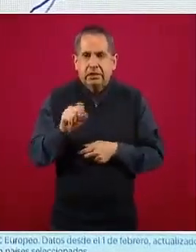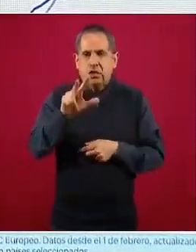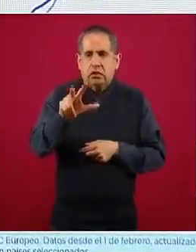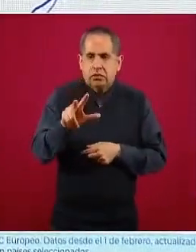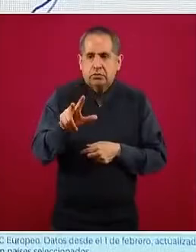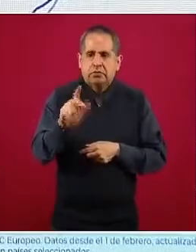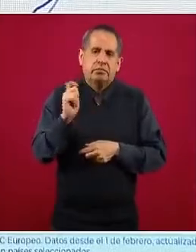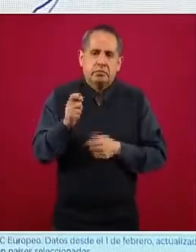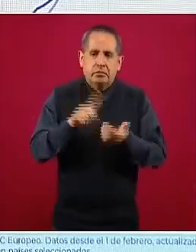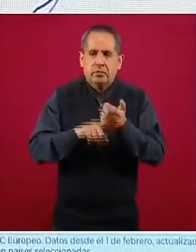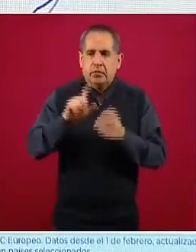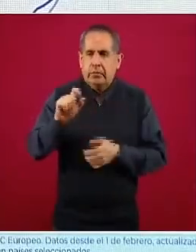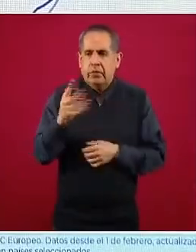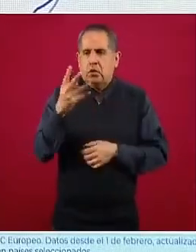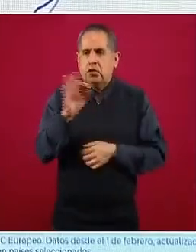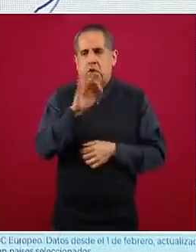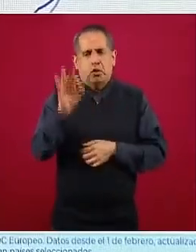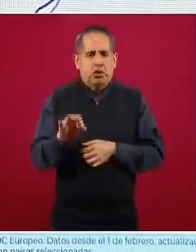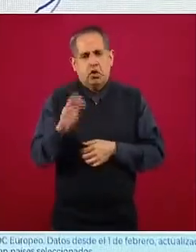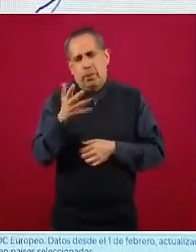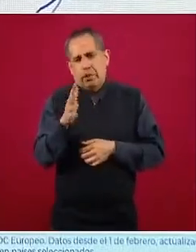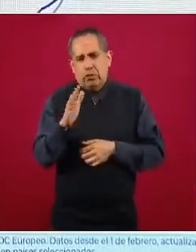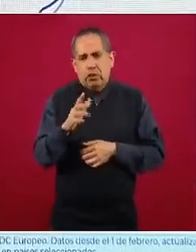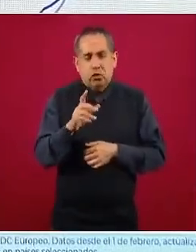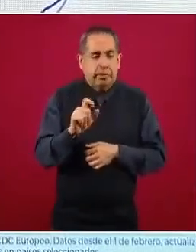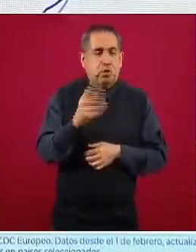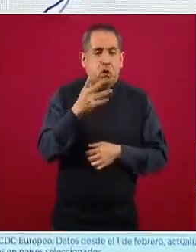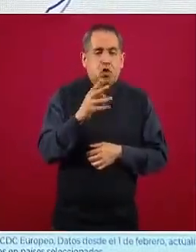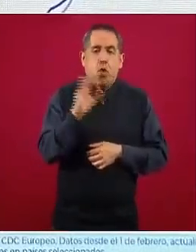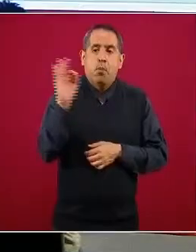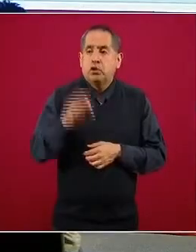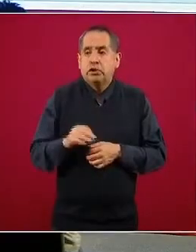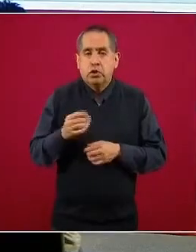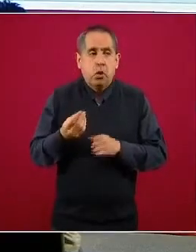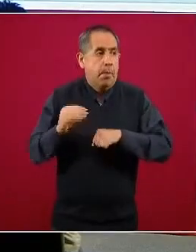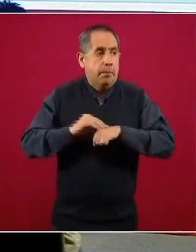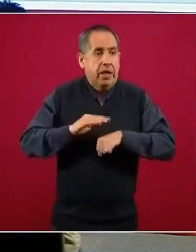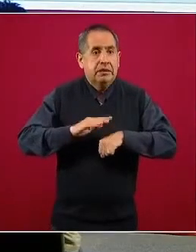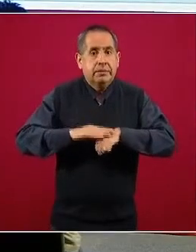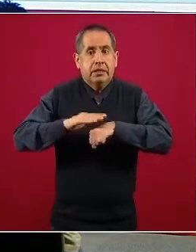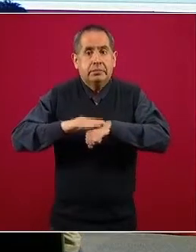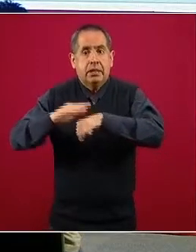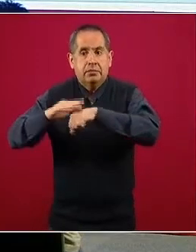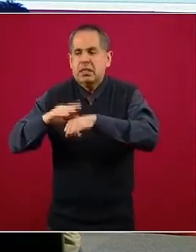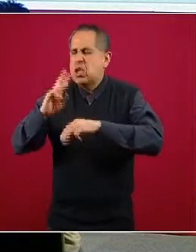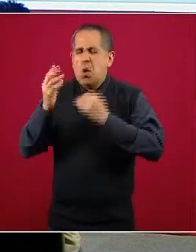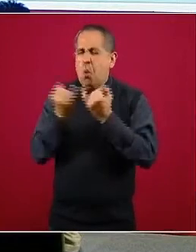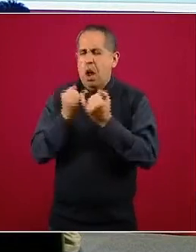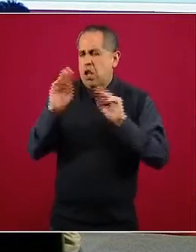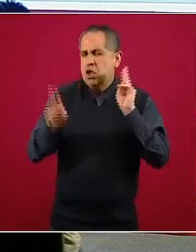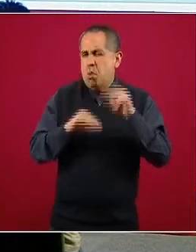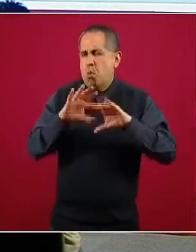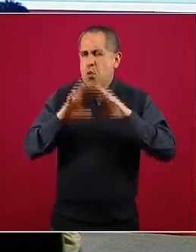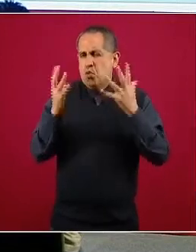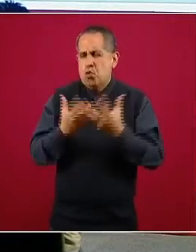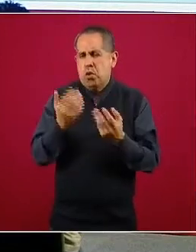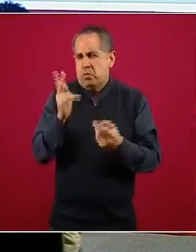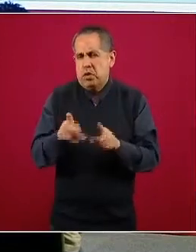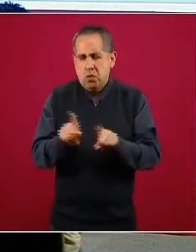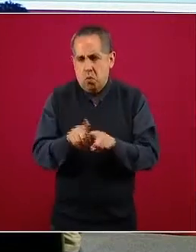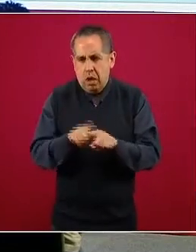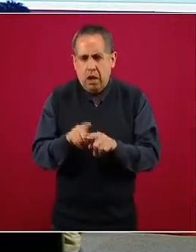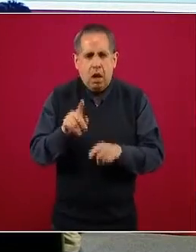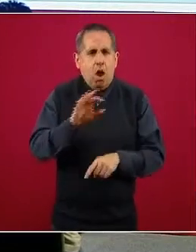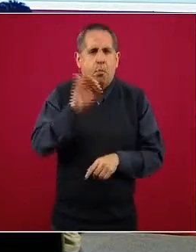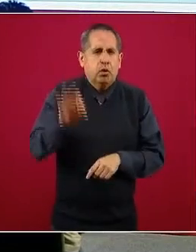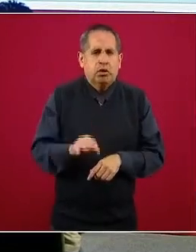1.521.668, que son 24%, es más o menos el porcentaje de casos recientes que hay en todo el mundo en su conjunto y también en México